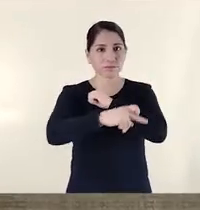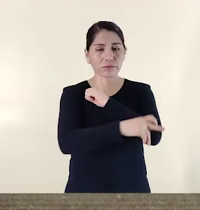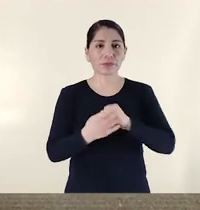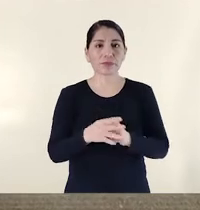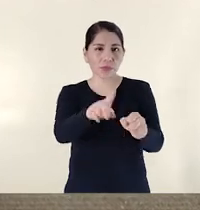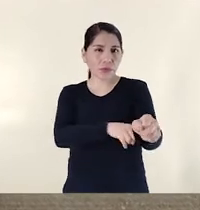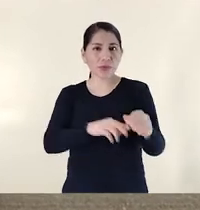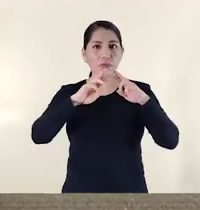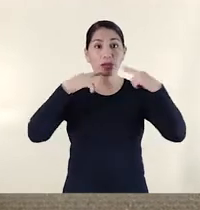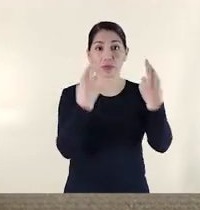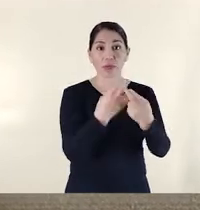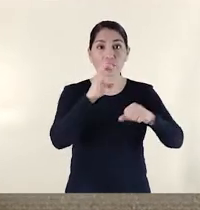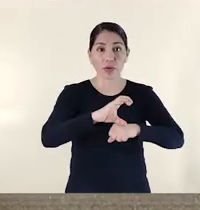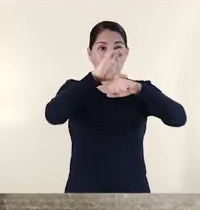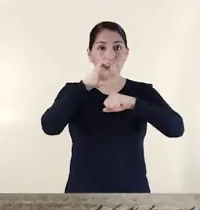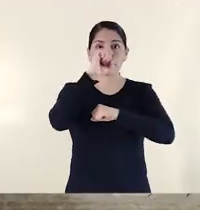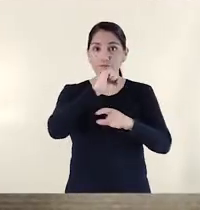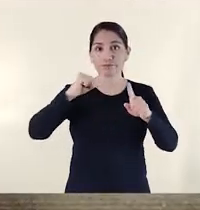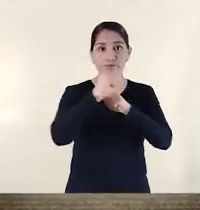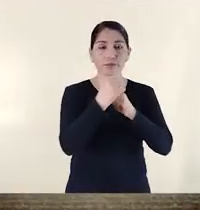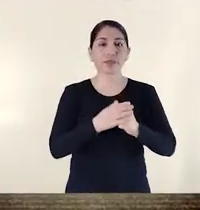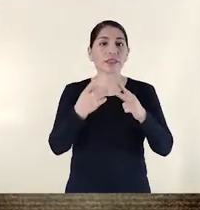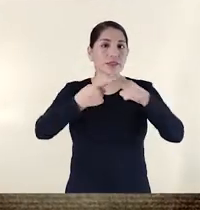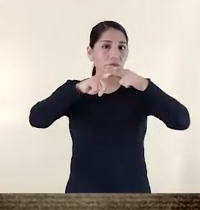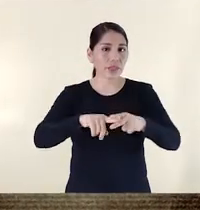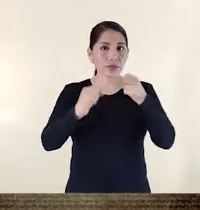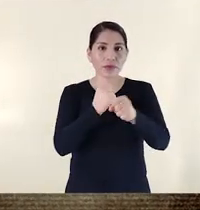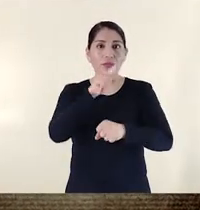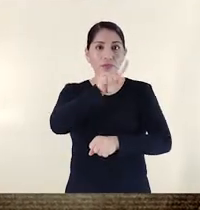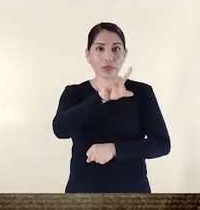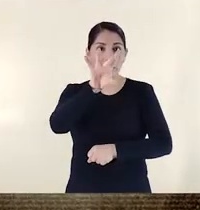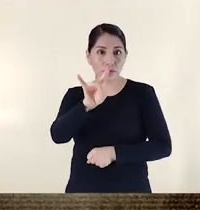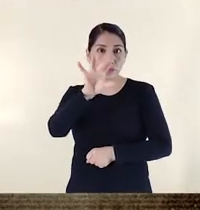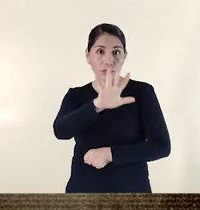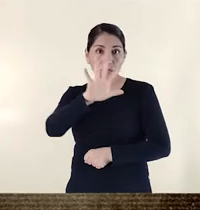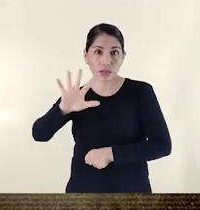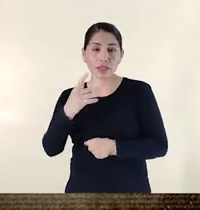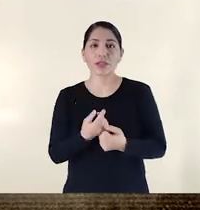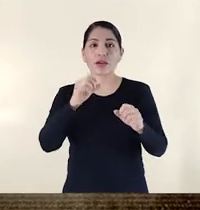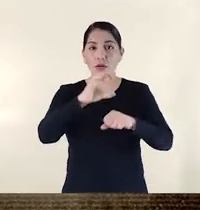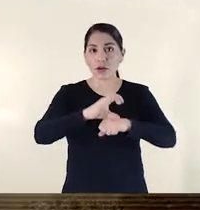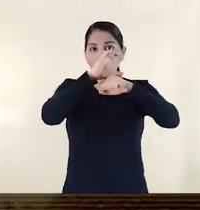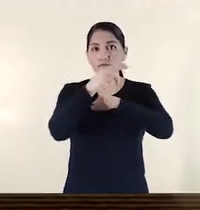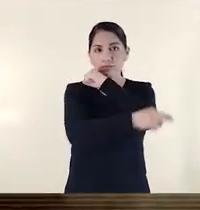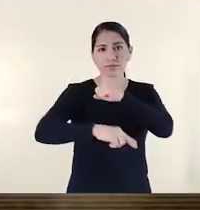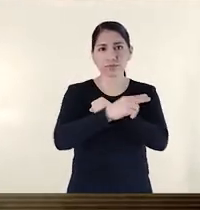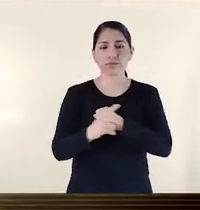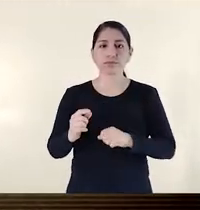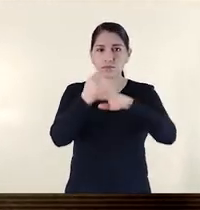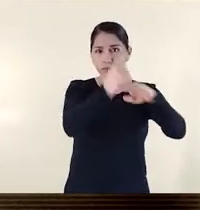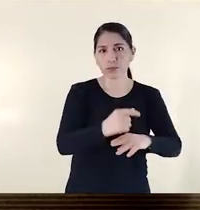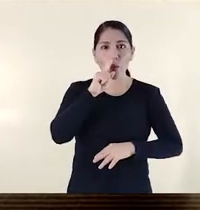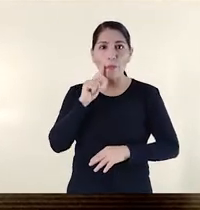esas costumbres es la de reunirse en clubes sociales, y así nació en 1855 el Club Nacional, fundado por